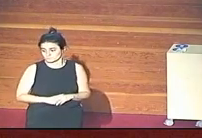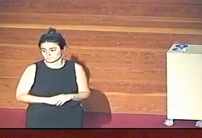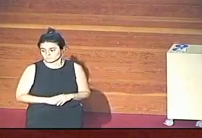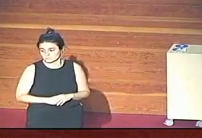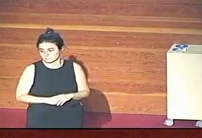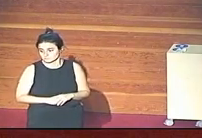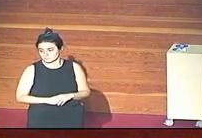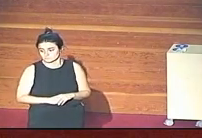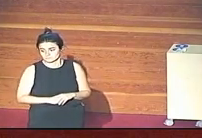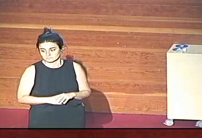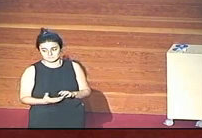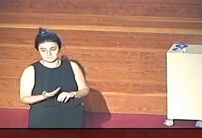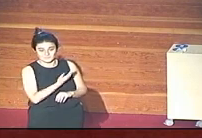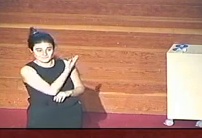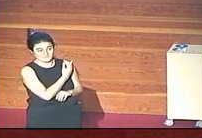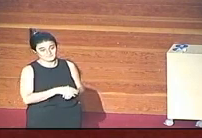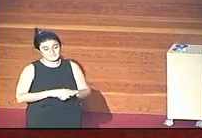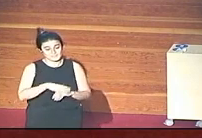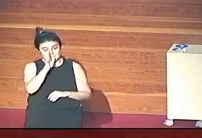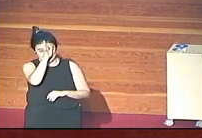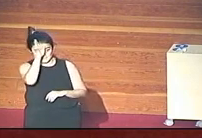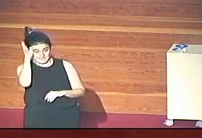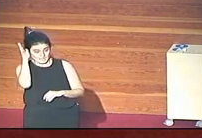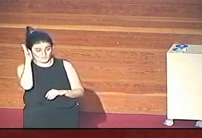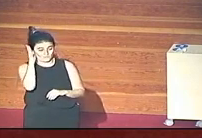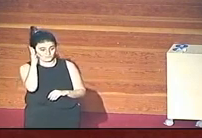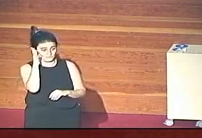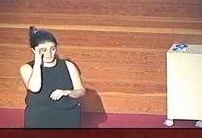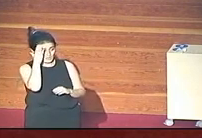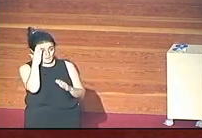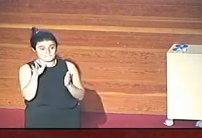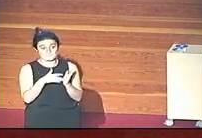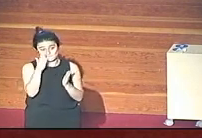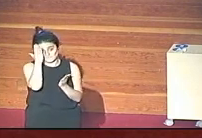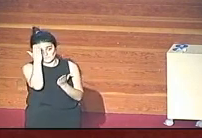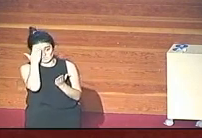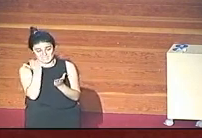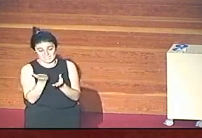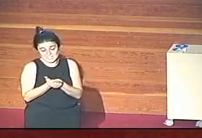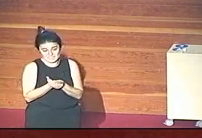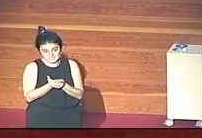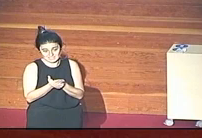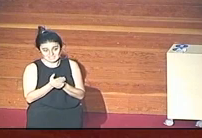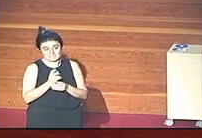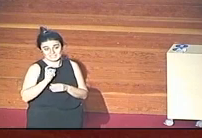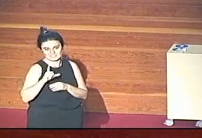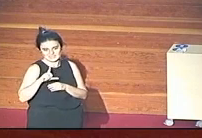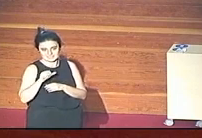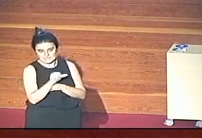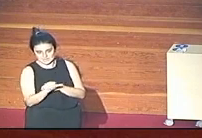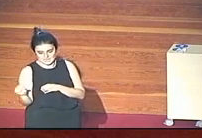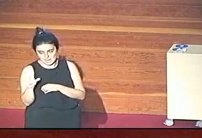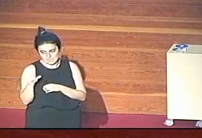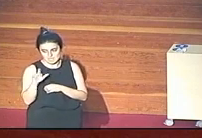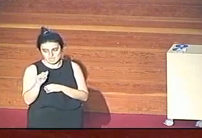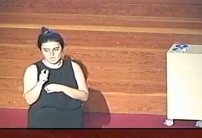que me lo saltó este este verano en la portada del suplemento del diario vasco del xl semanal traía un